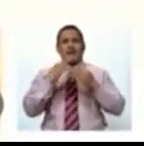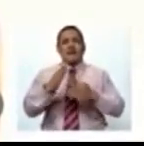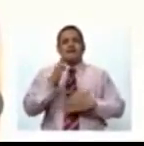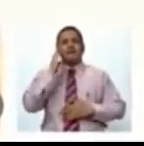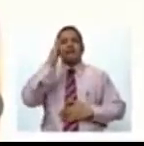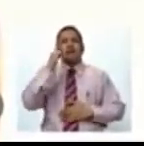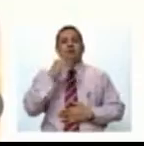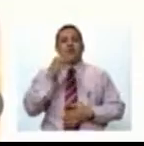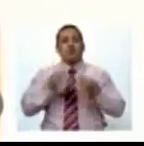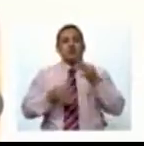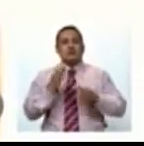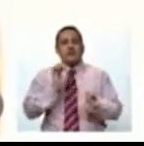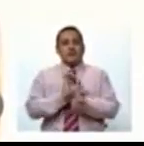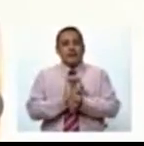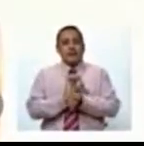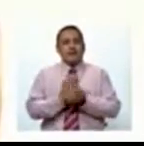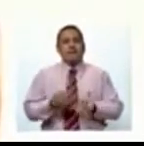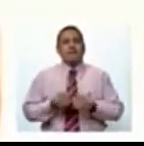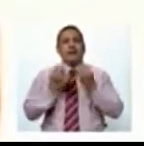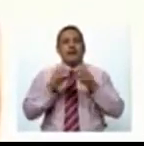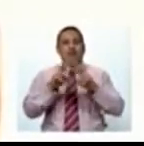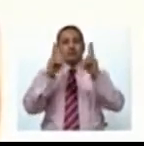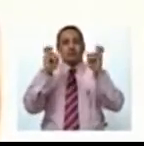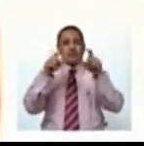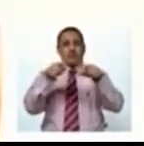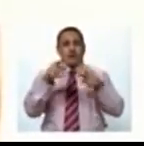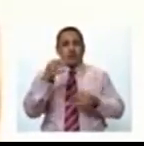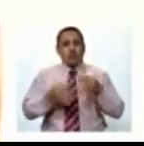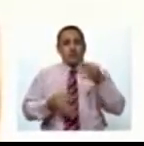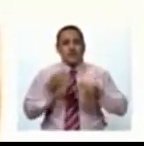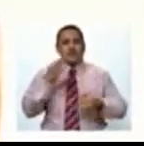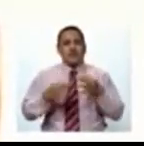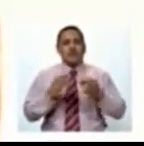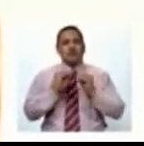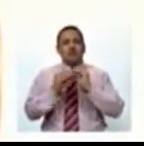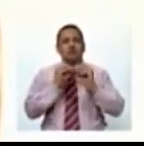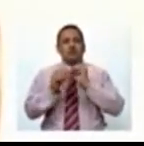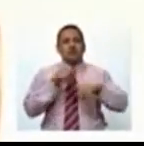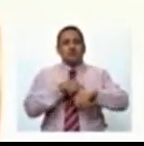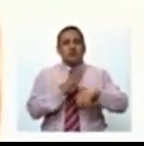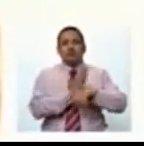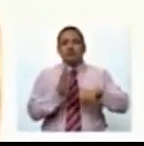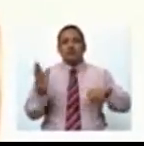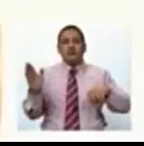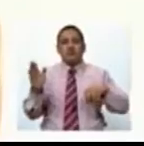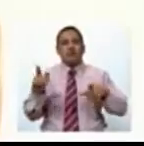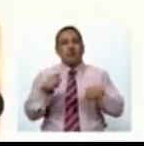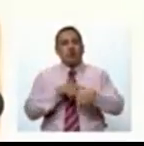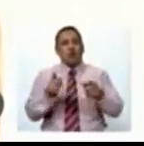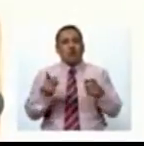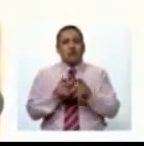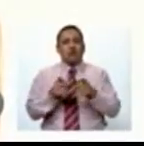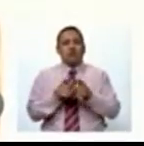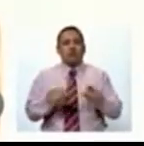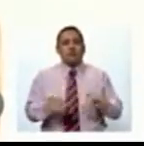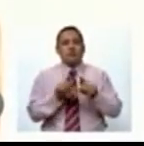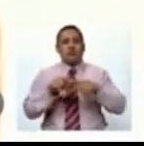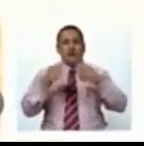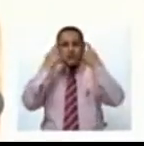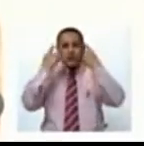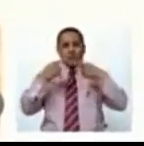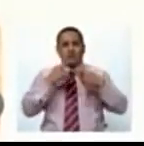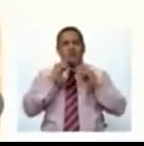la justicia penal para que su situación jurídica se resuelva dentro de un plazo prudente en el marco